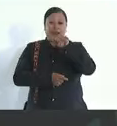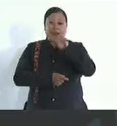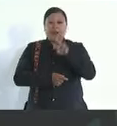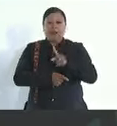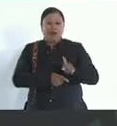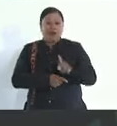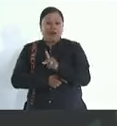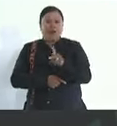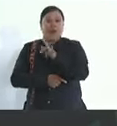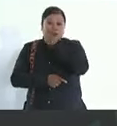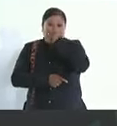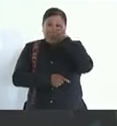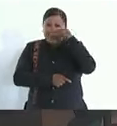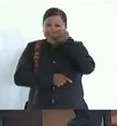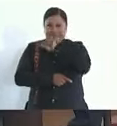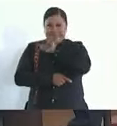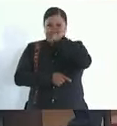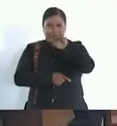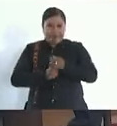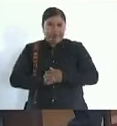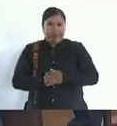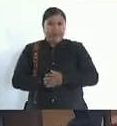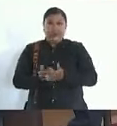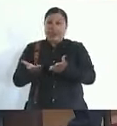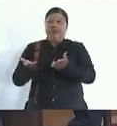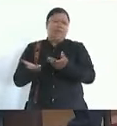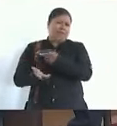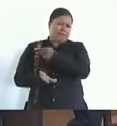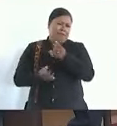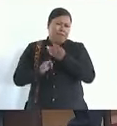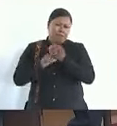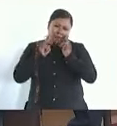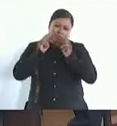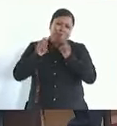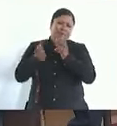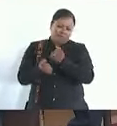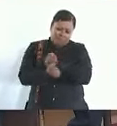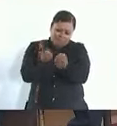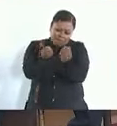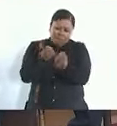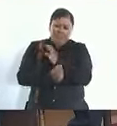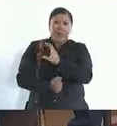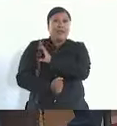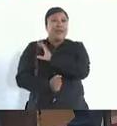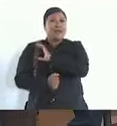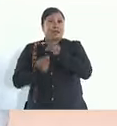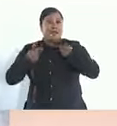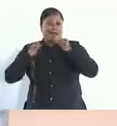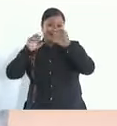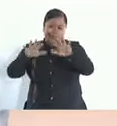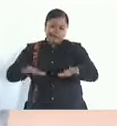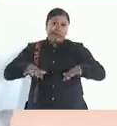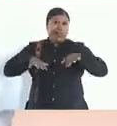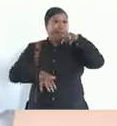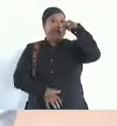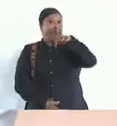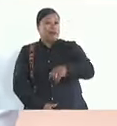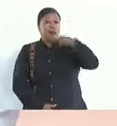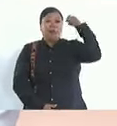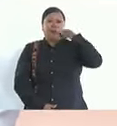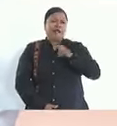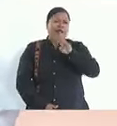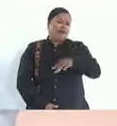la Sierra Juárez. Sienta la calidez del abrazo de la gente de las nubes. Oaxaca los